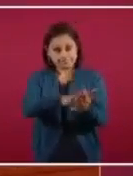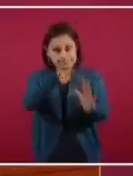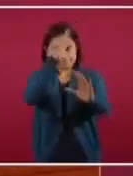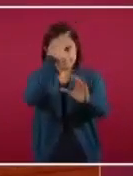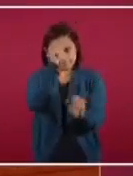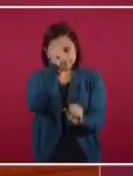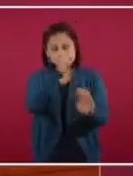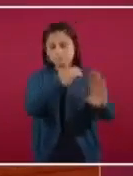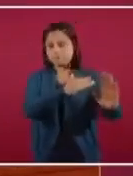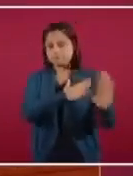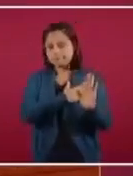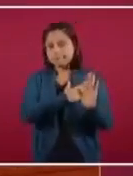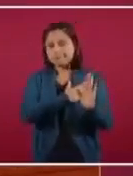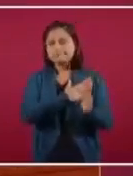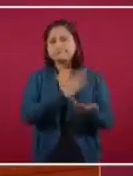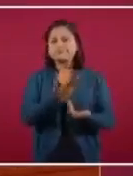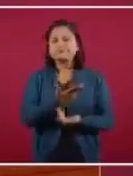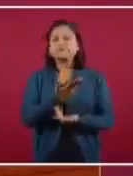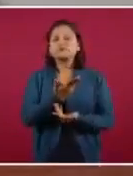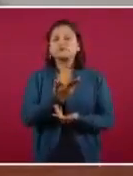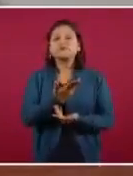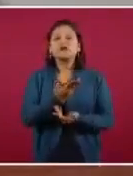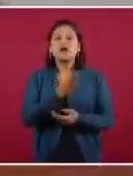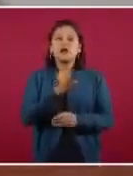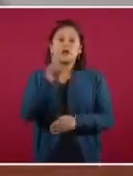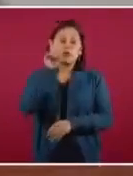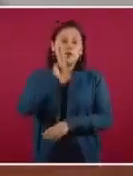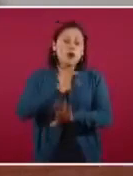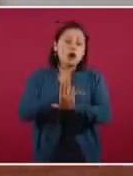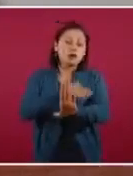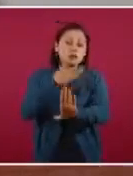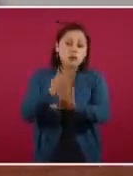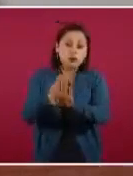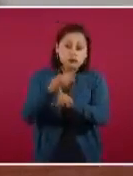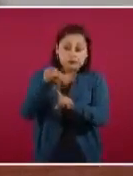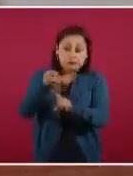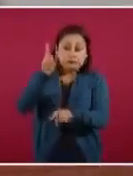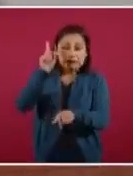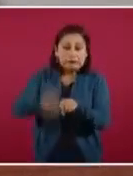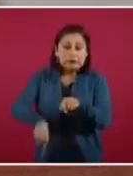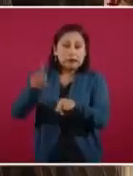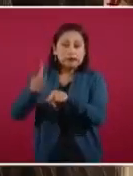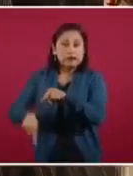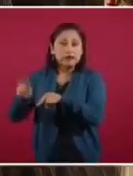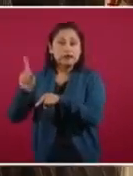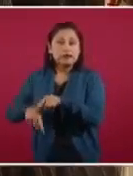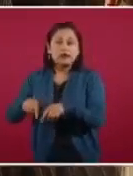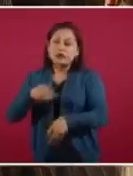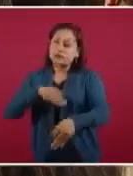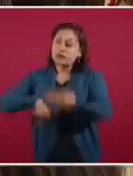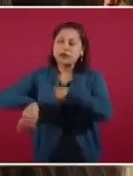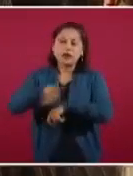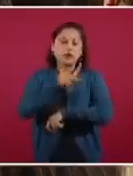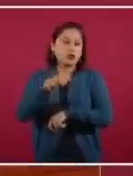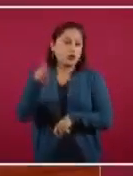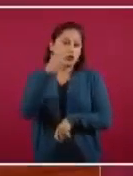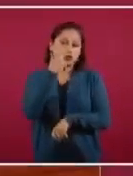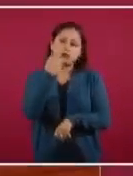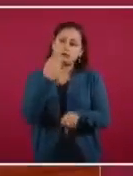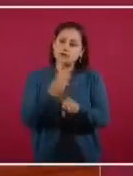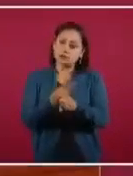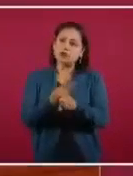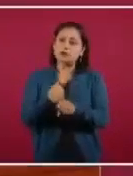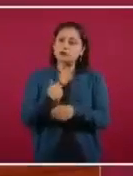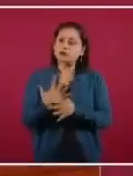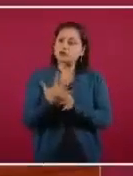Terminar con la violencia contra las mujeres es una responsabilidad de todos y de todas. Y subrayo el todos